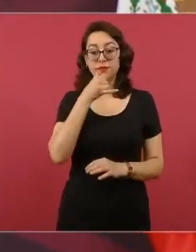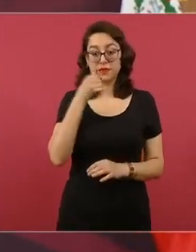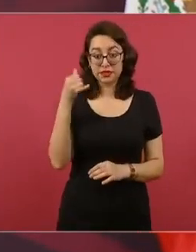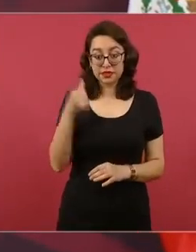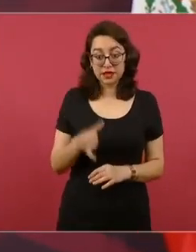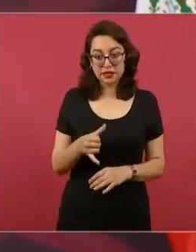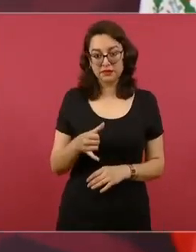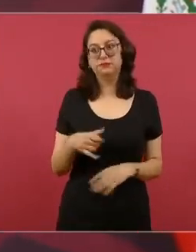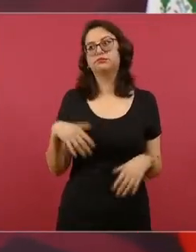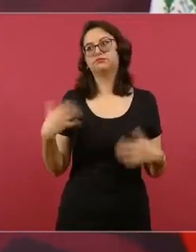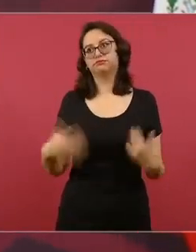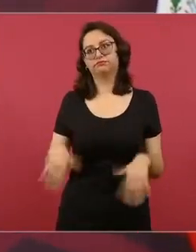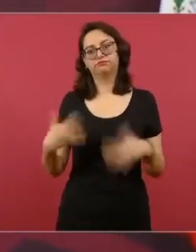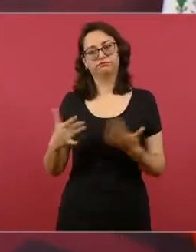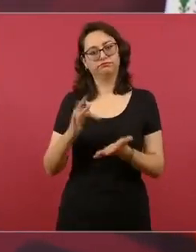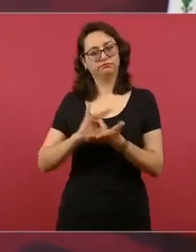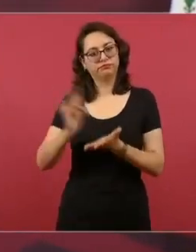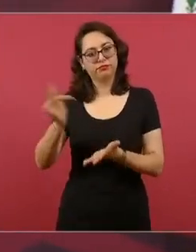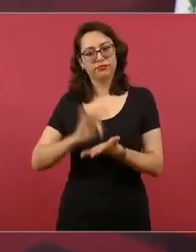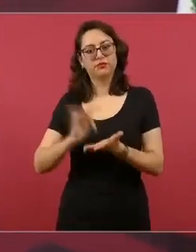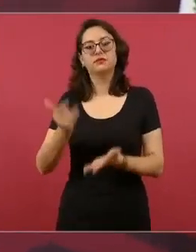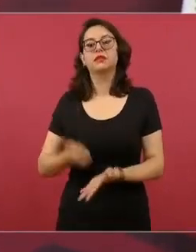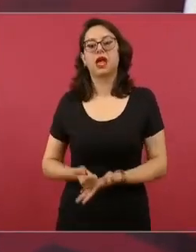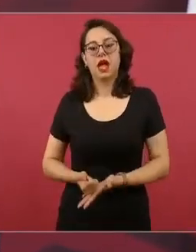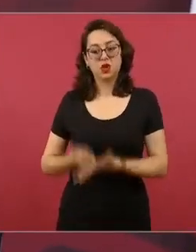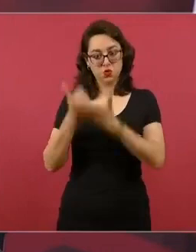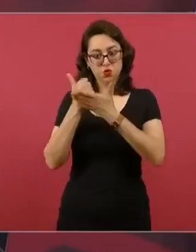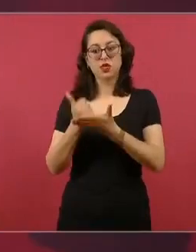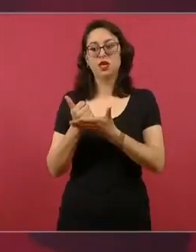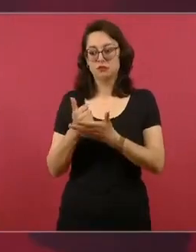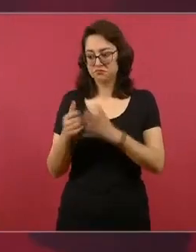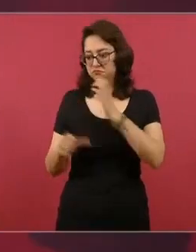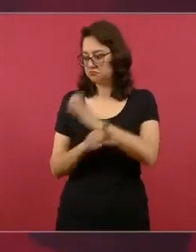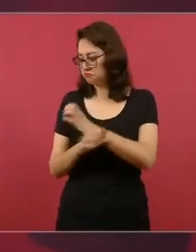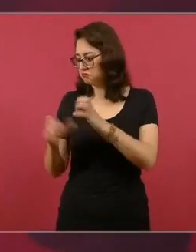el rescate de piezas arqueológicas,